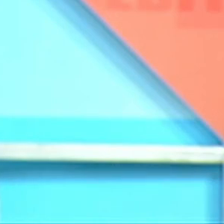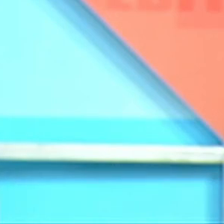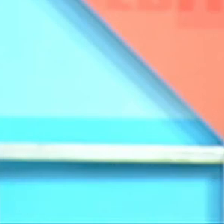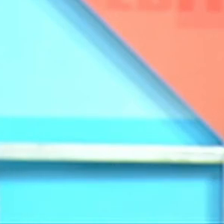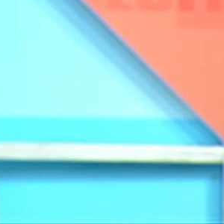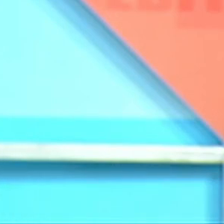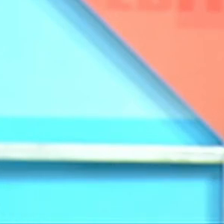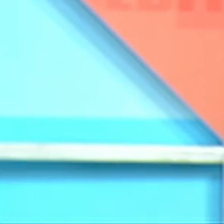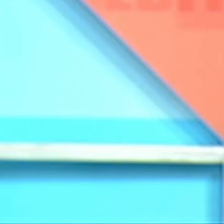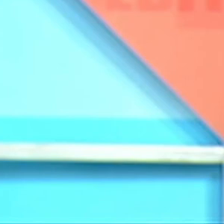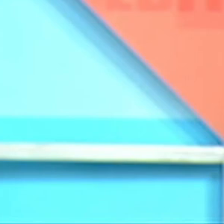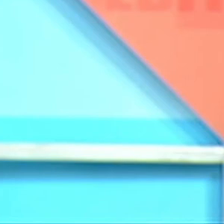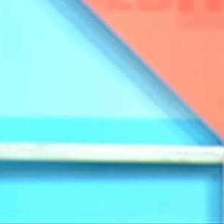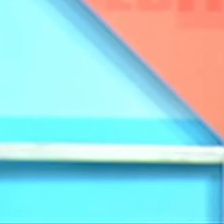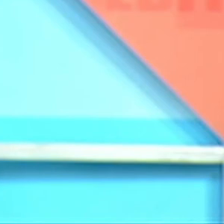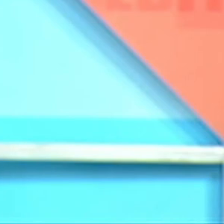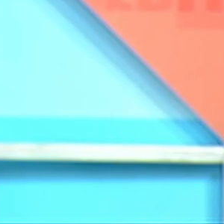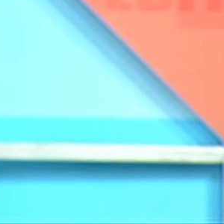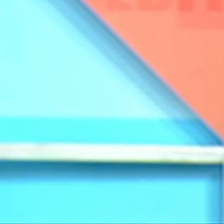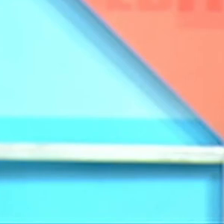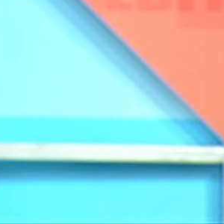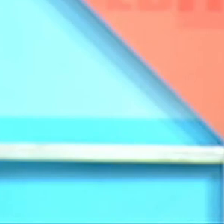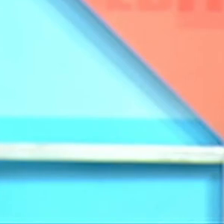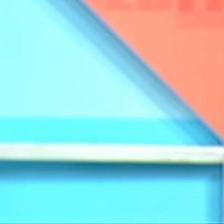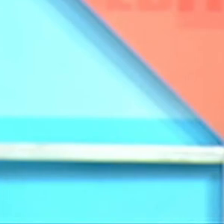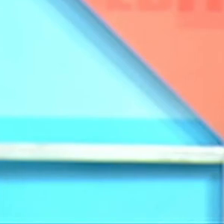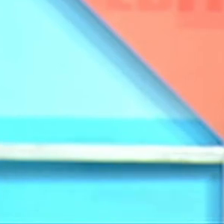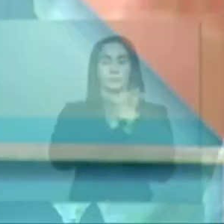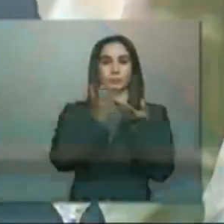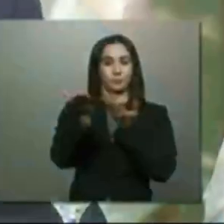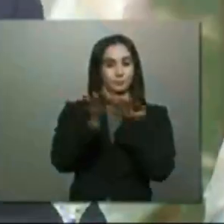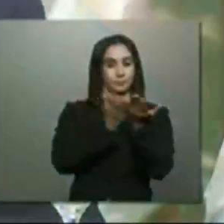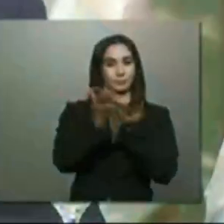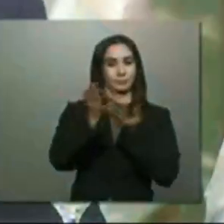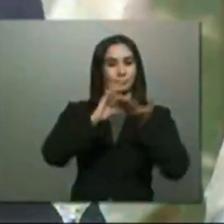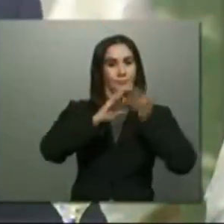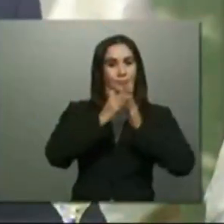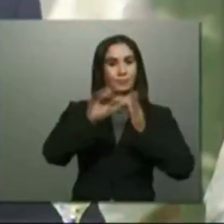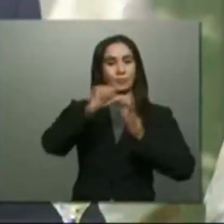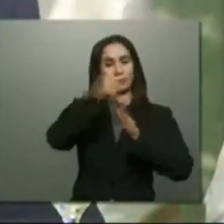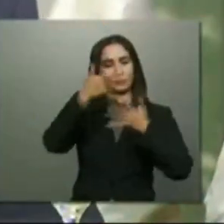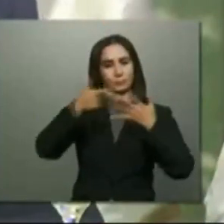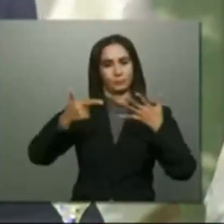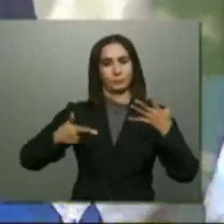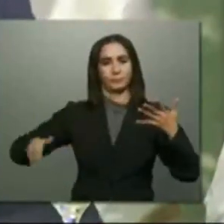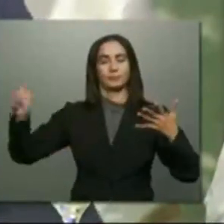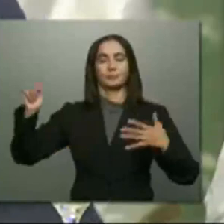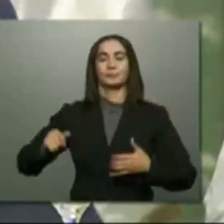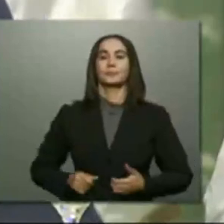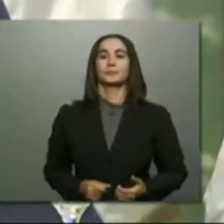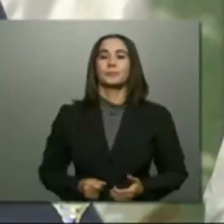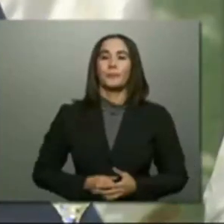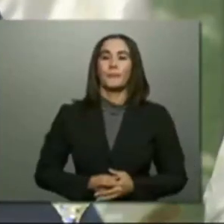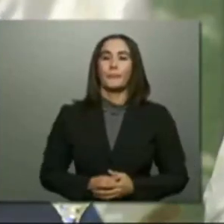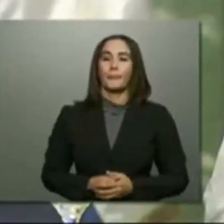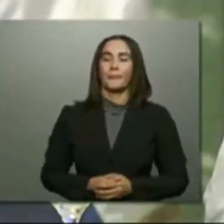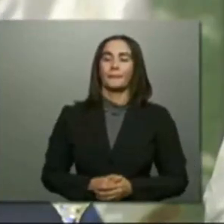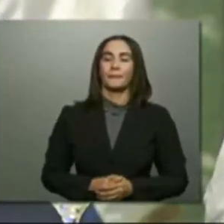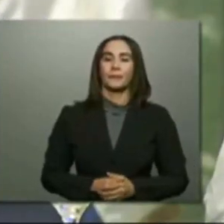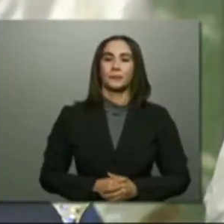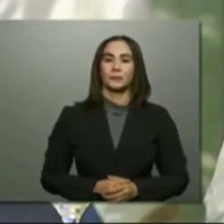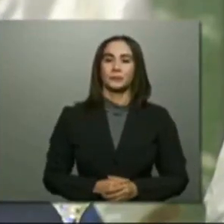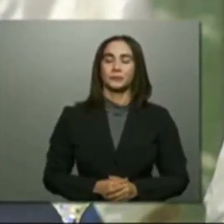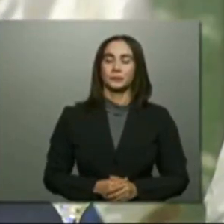prensa que ustedes estaban mostrando ahí. Muestren esa rueda de prensa, por favor, que teníamos ahí. Esa es una rueda de prensa para dar a conocer ya